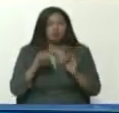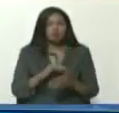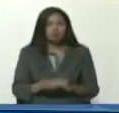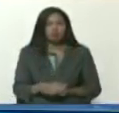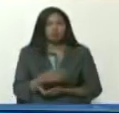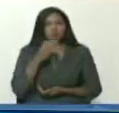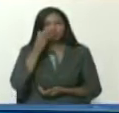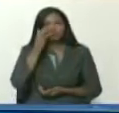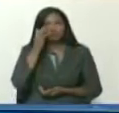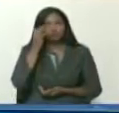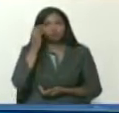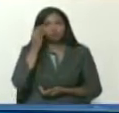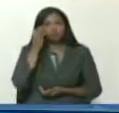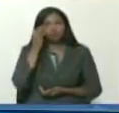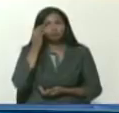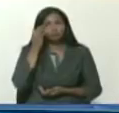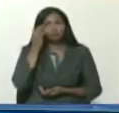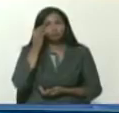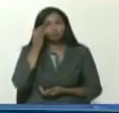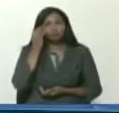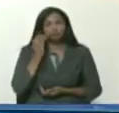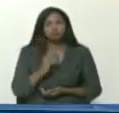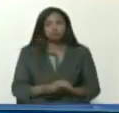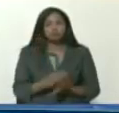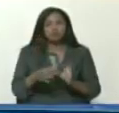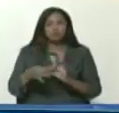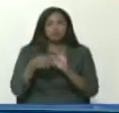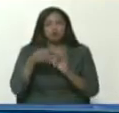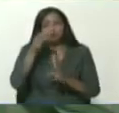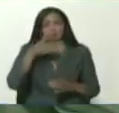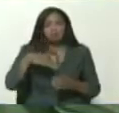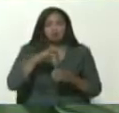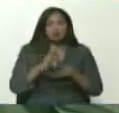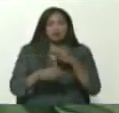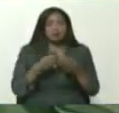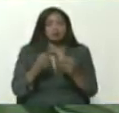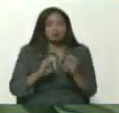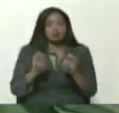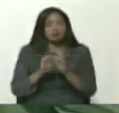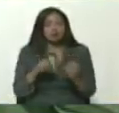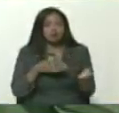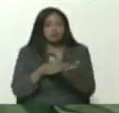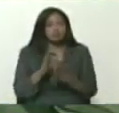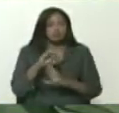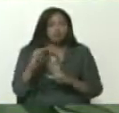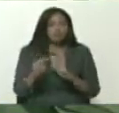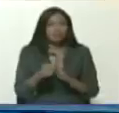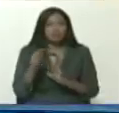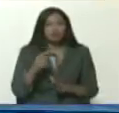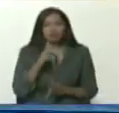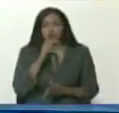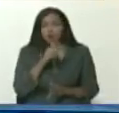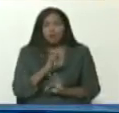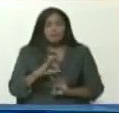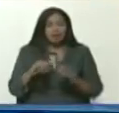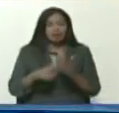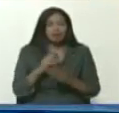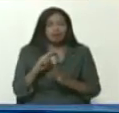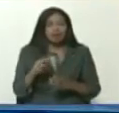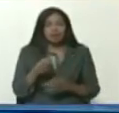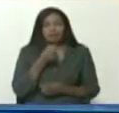Bolivariana, articulado al pueblo que hace la educación, que garantiza la educación. No hay cosa más hermosa que